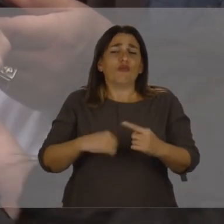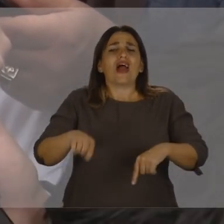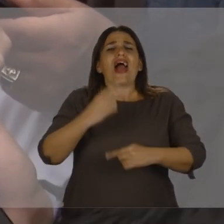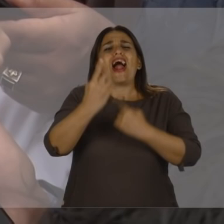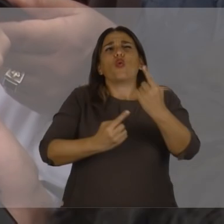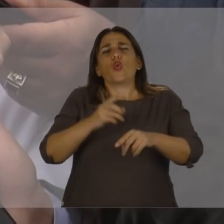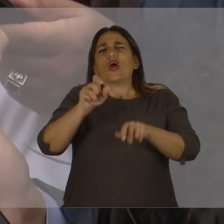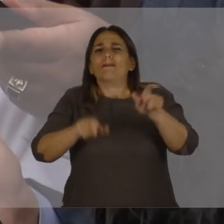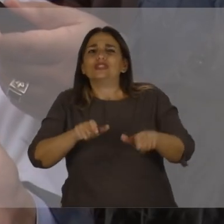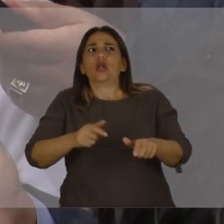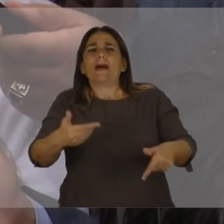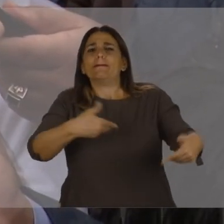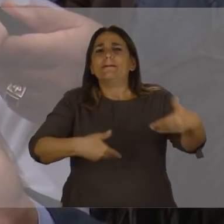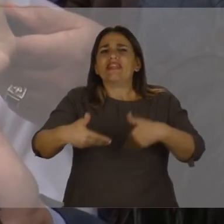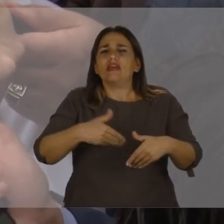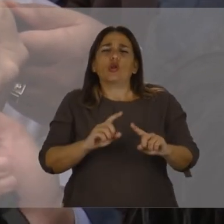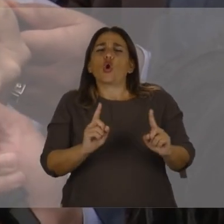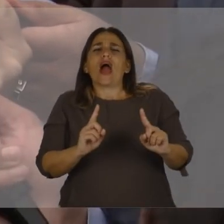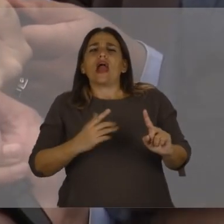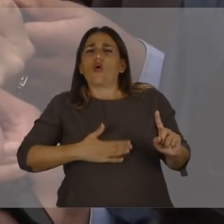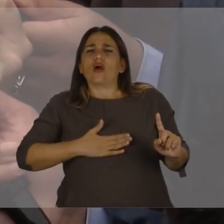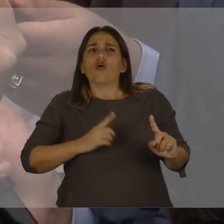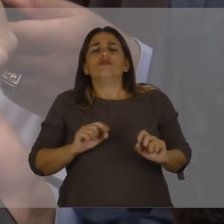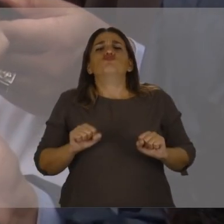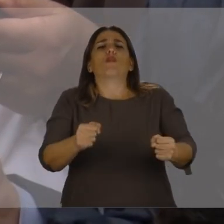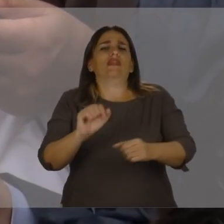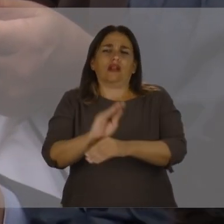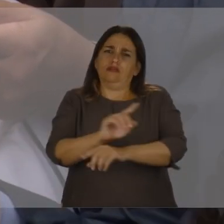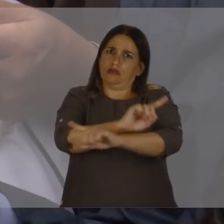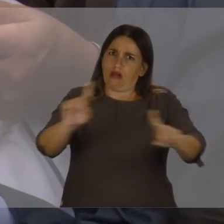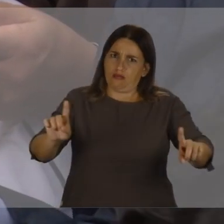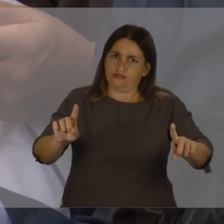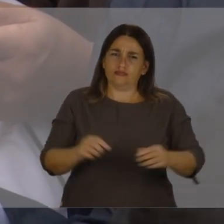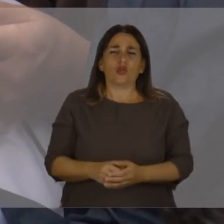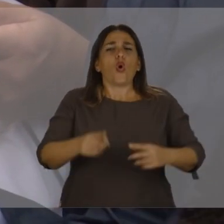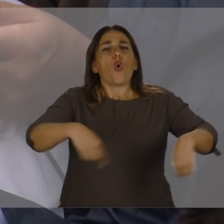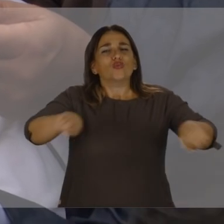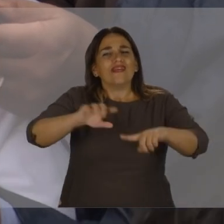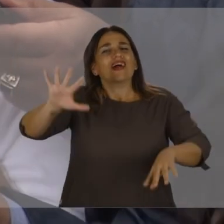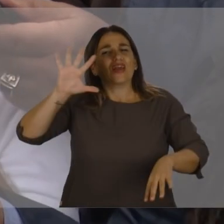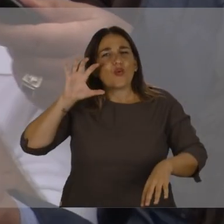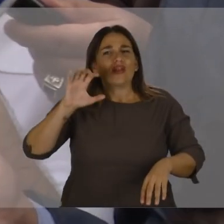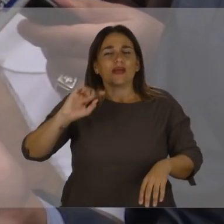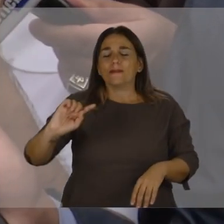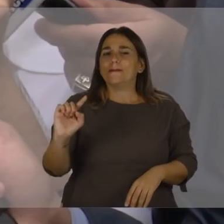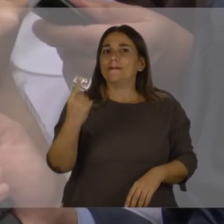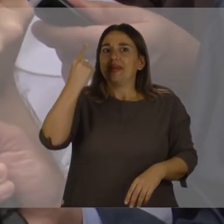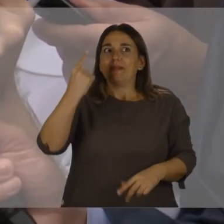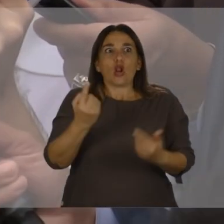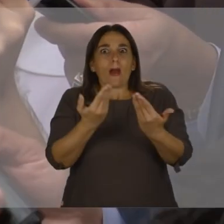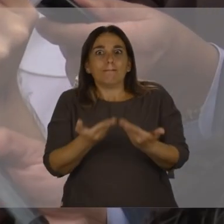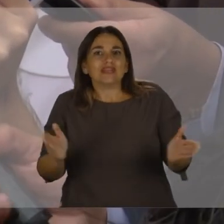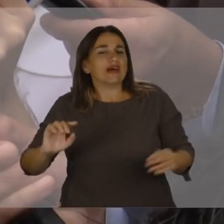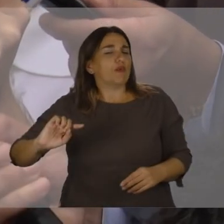la que alguna gente pedía y nosotros no coincidíamos era suspender las clases. Ustedes recordarán que